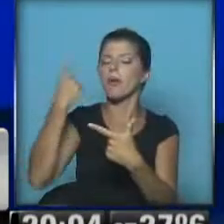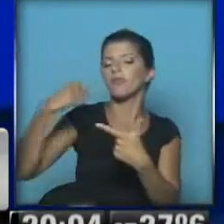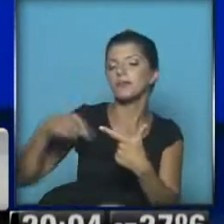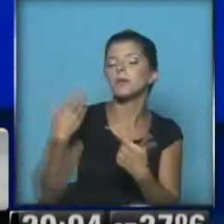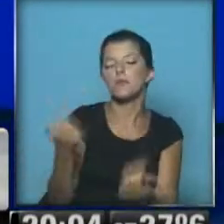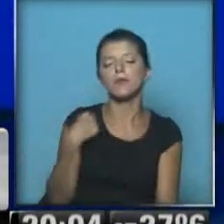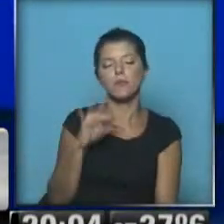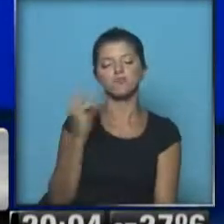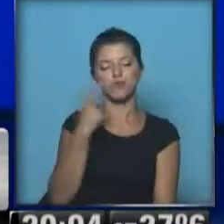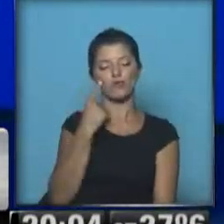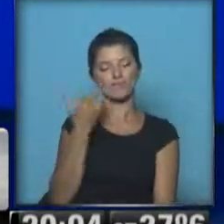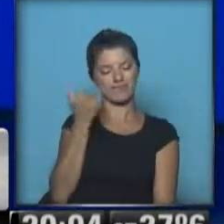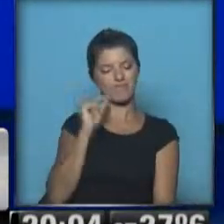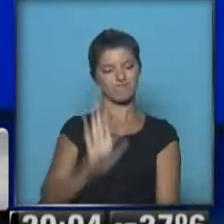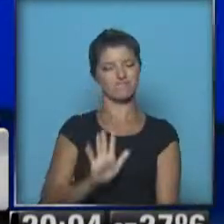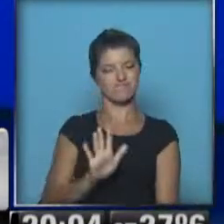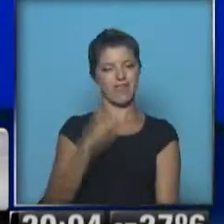permitían anunciar esta